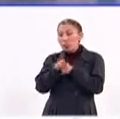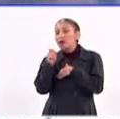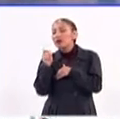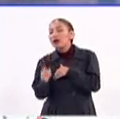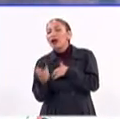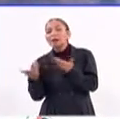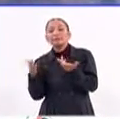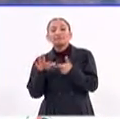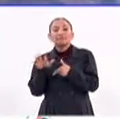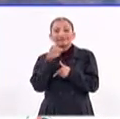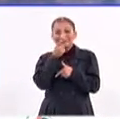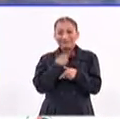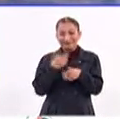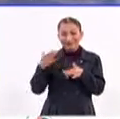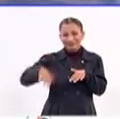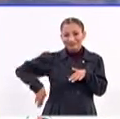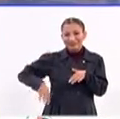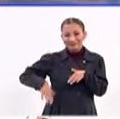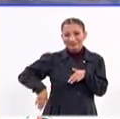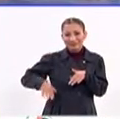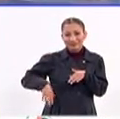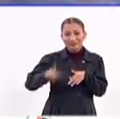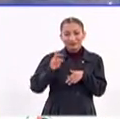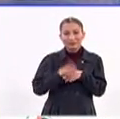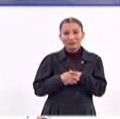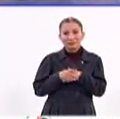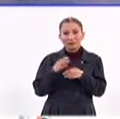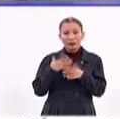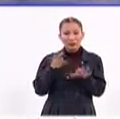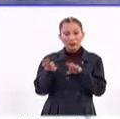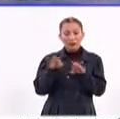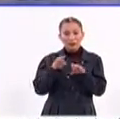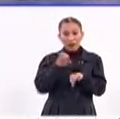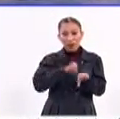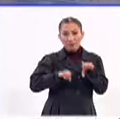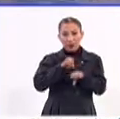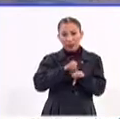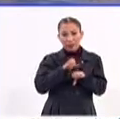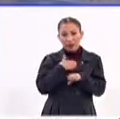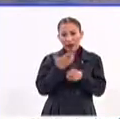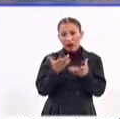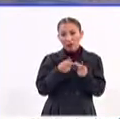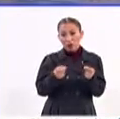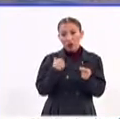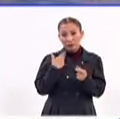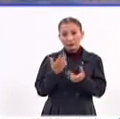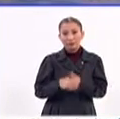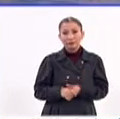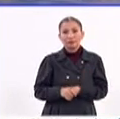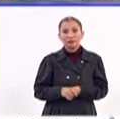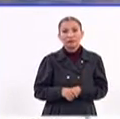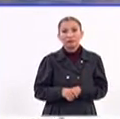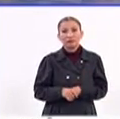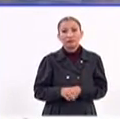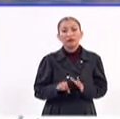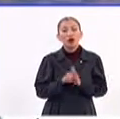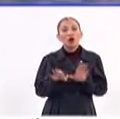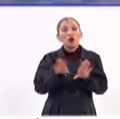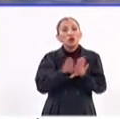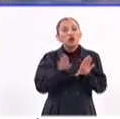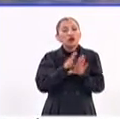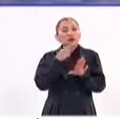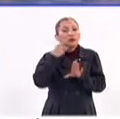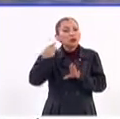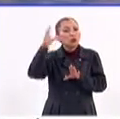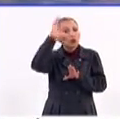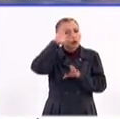en todos estos aspectos que nos comentaba esta funcionaria de la embajada en la nota, como lo son, pues cómo funciona